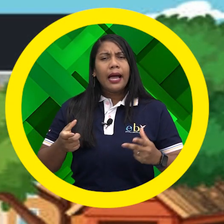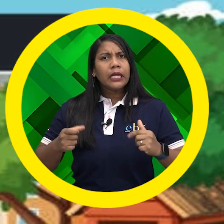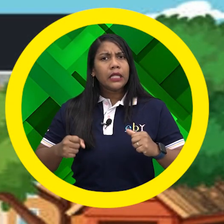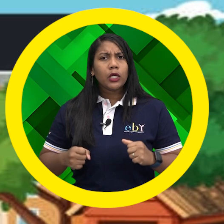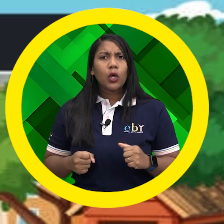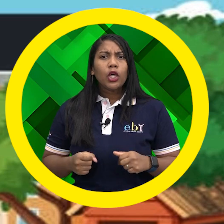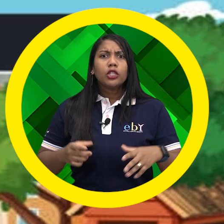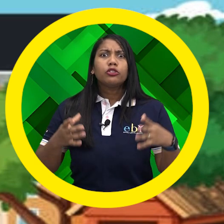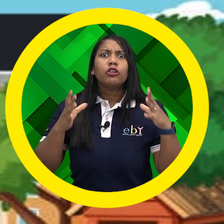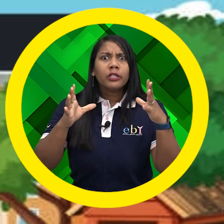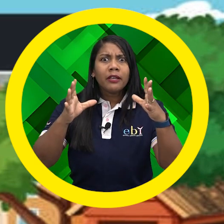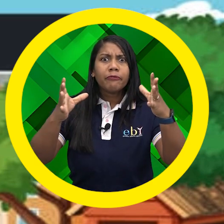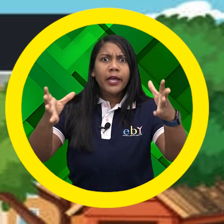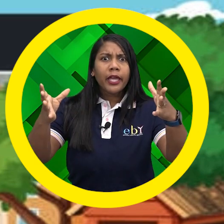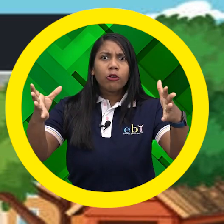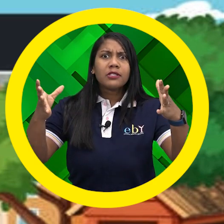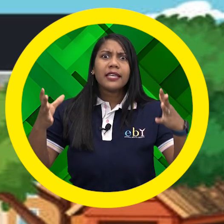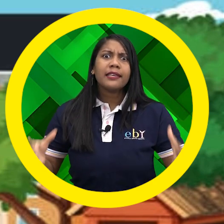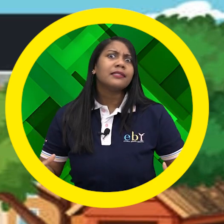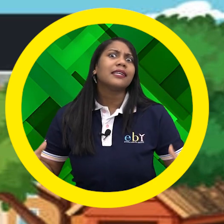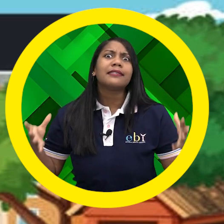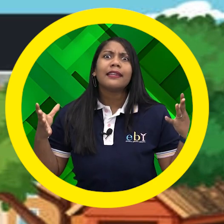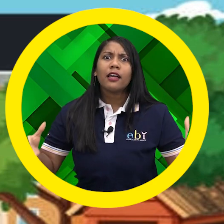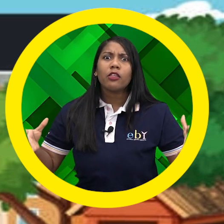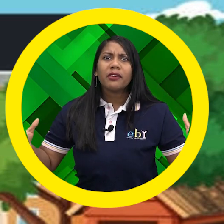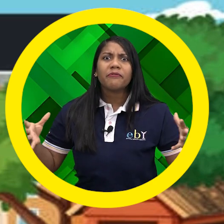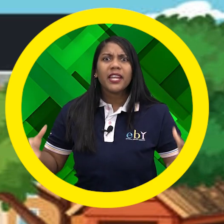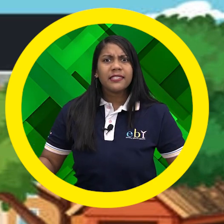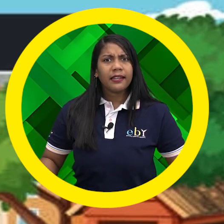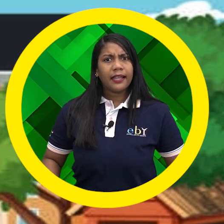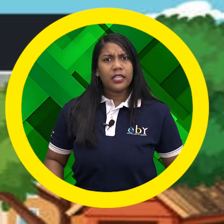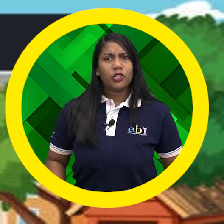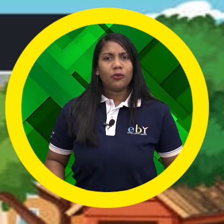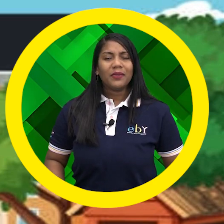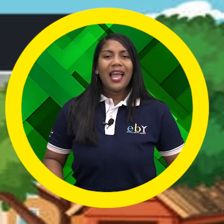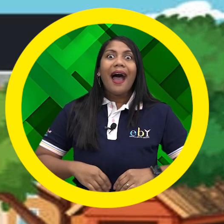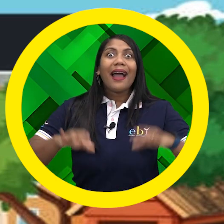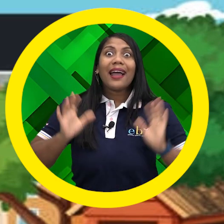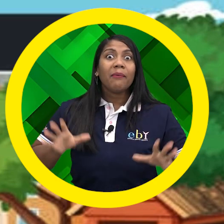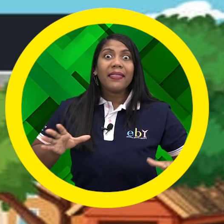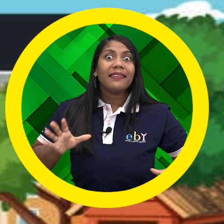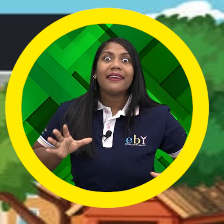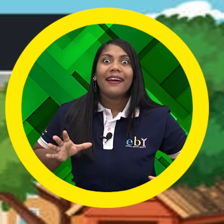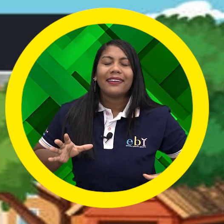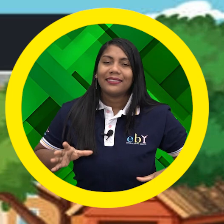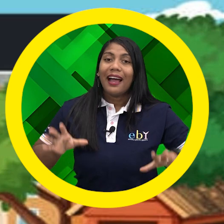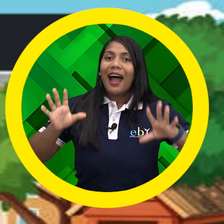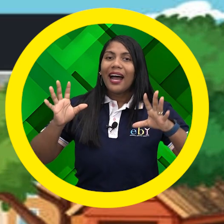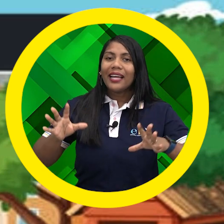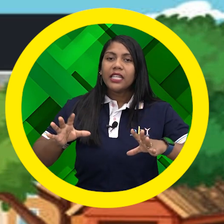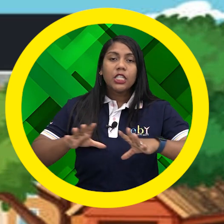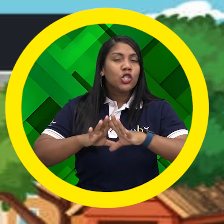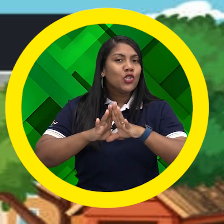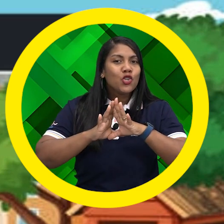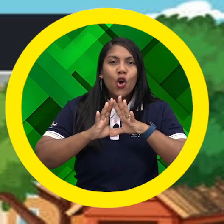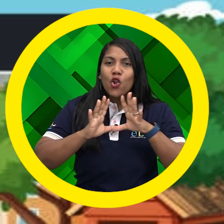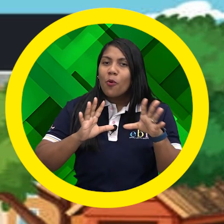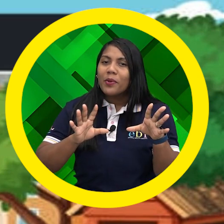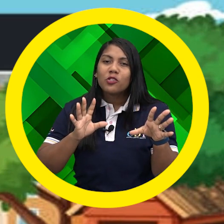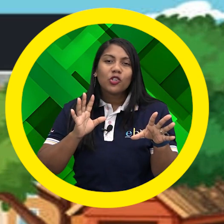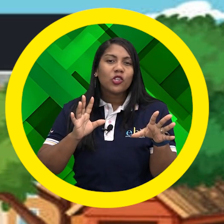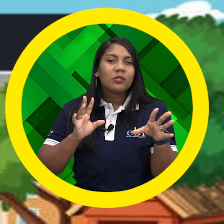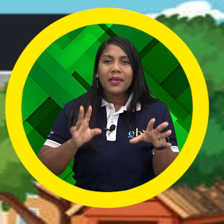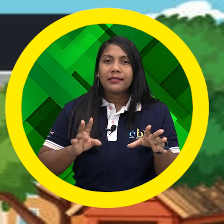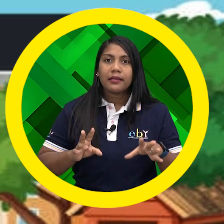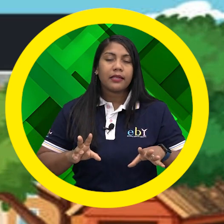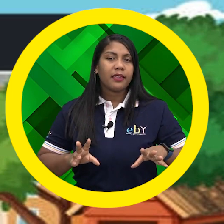Ani dijo dónde fue que conseguiste ese helado de fresa nandito acaba de llegar Ani no